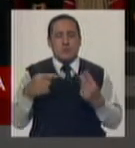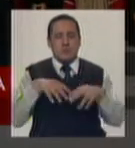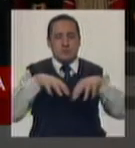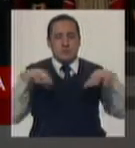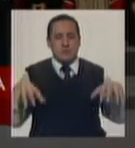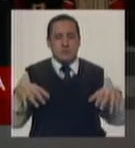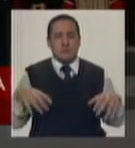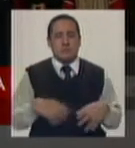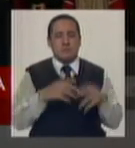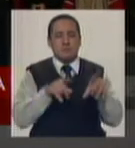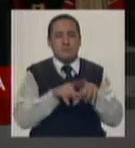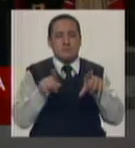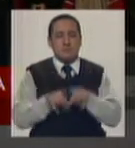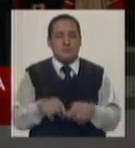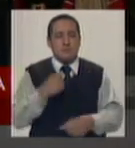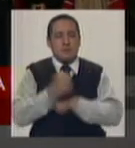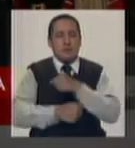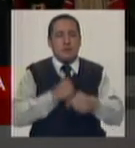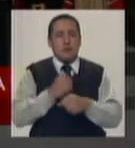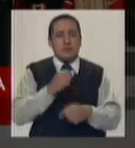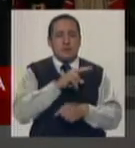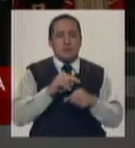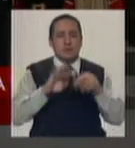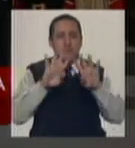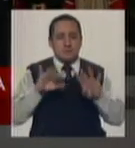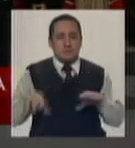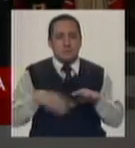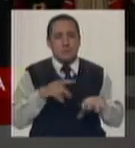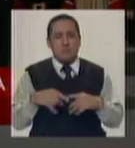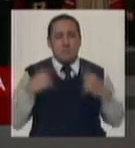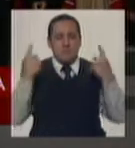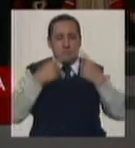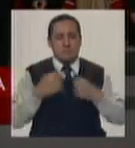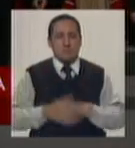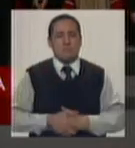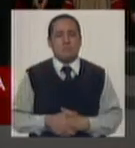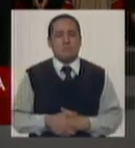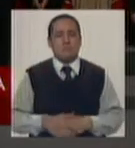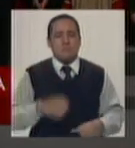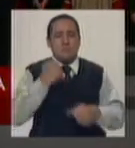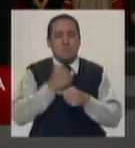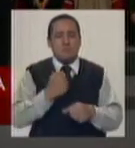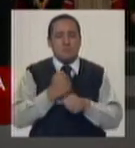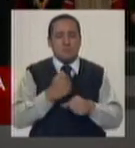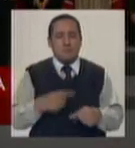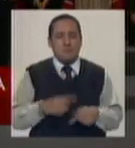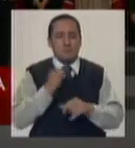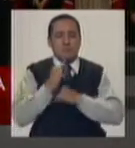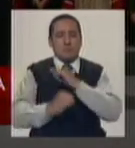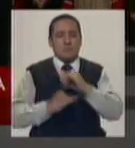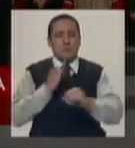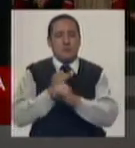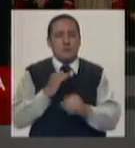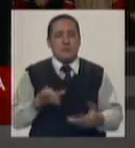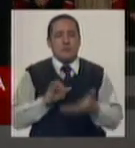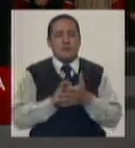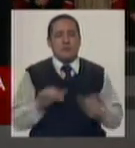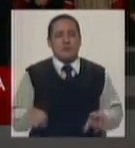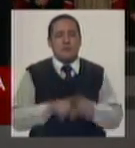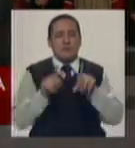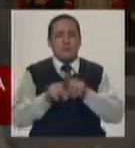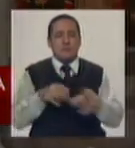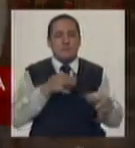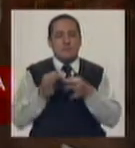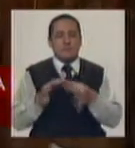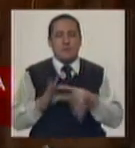en la segunda edición, en el año 2009, se hizo hincapié en un sistema financiero internacional que evite la